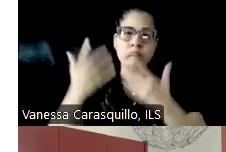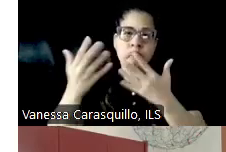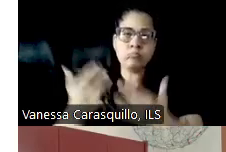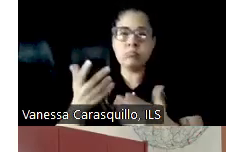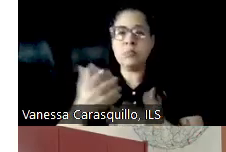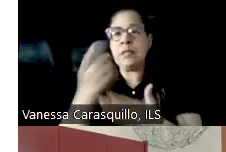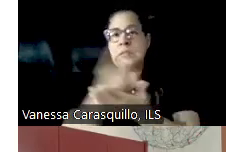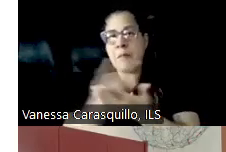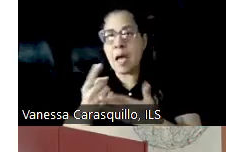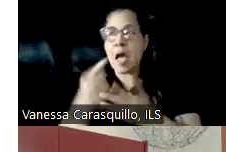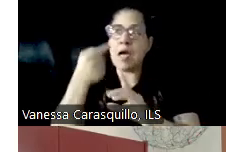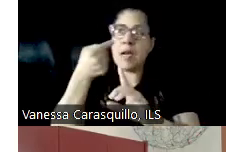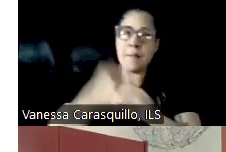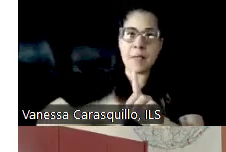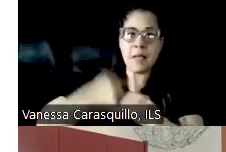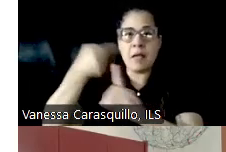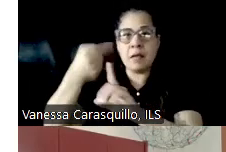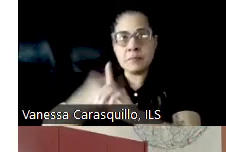que podamos observarla como algo